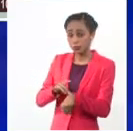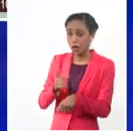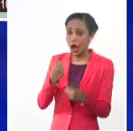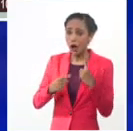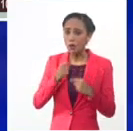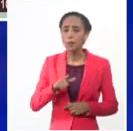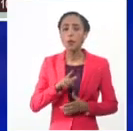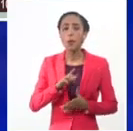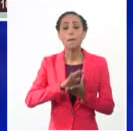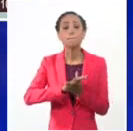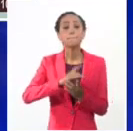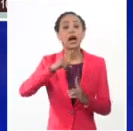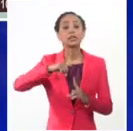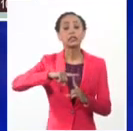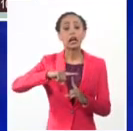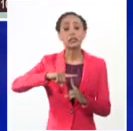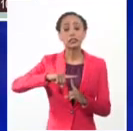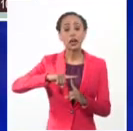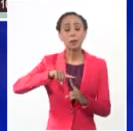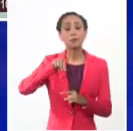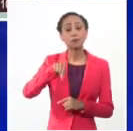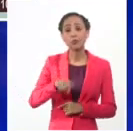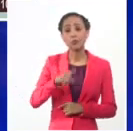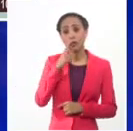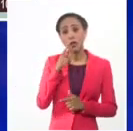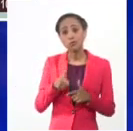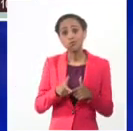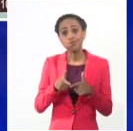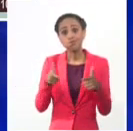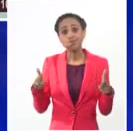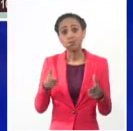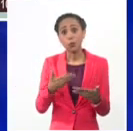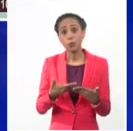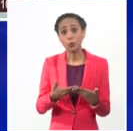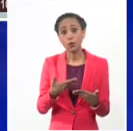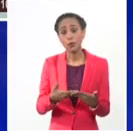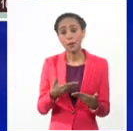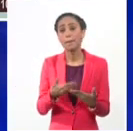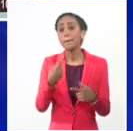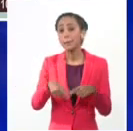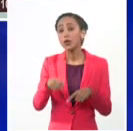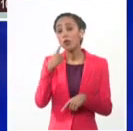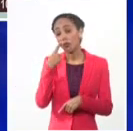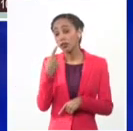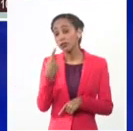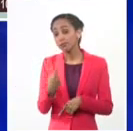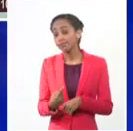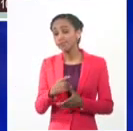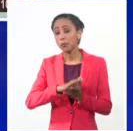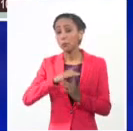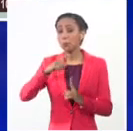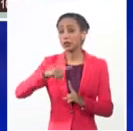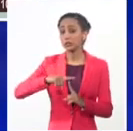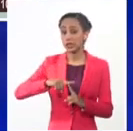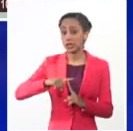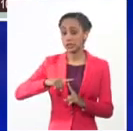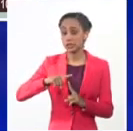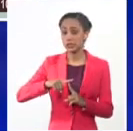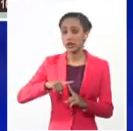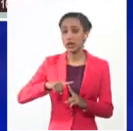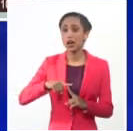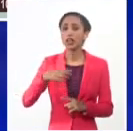Matanzas, es un número elevado, pero hay que tener en cuenta que Matanzas también tiene